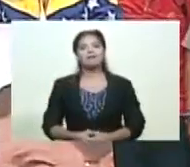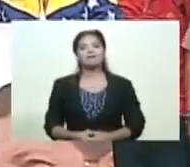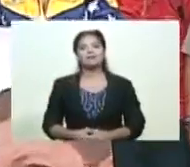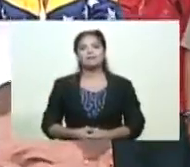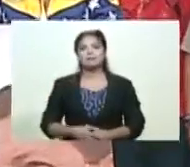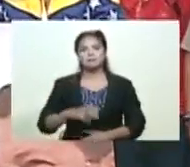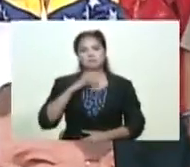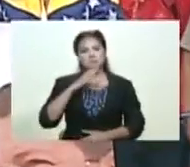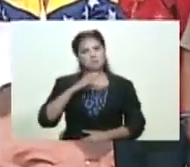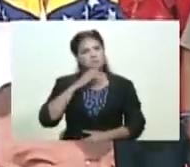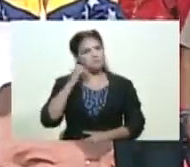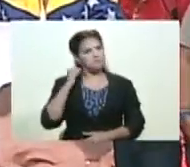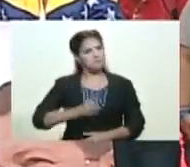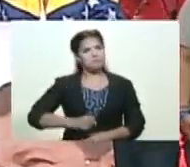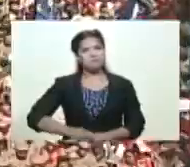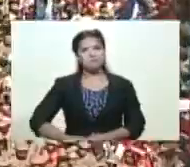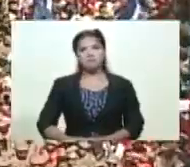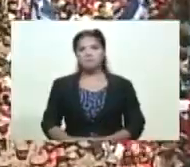indignación,